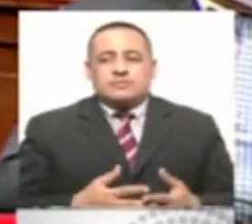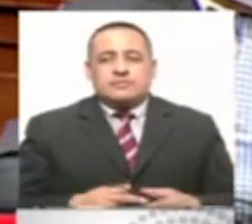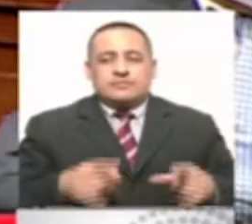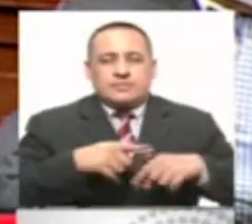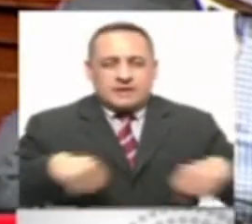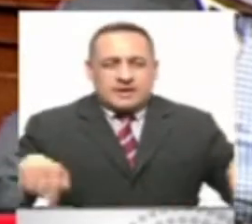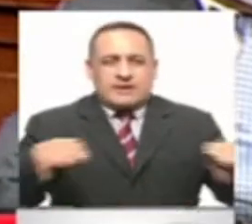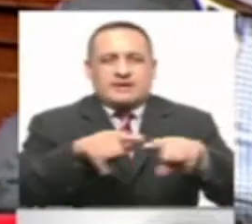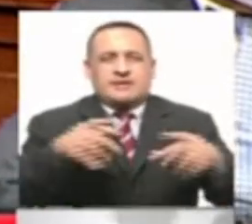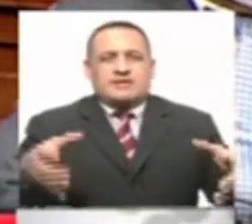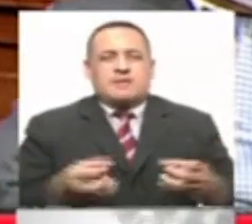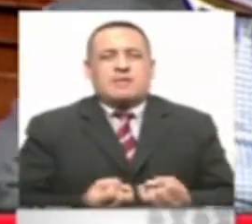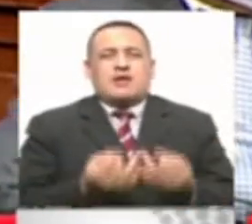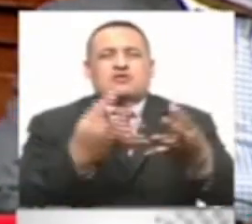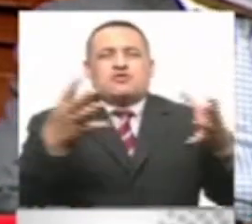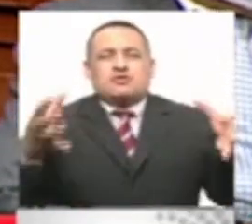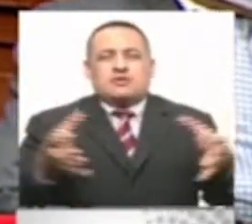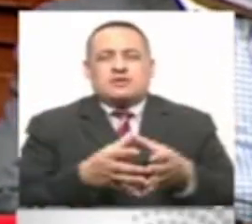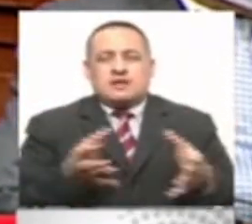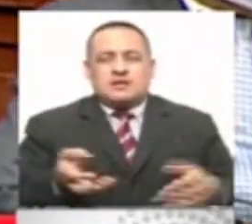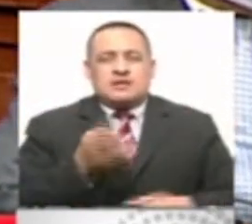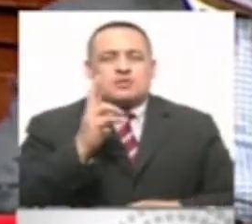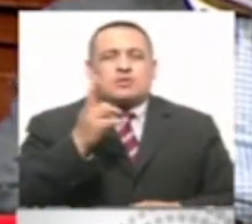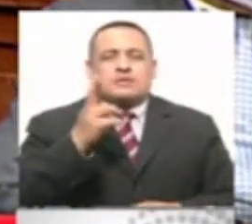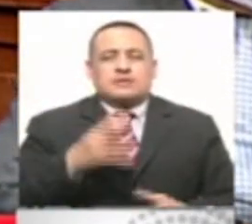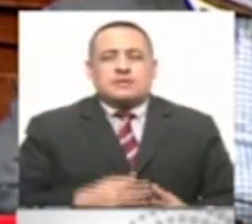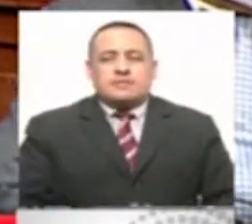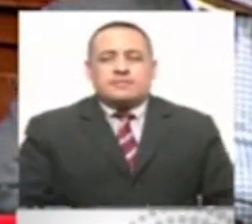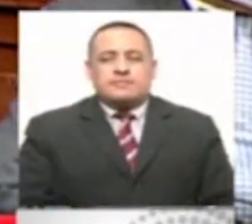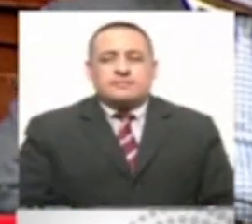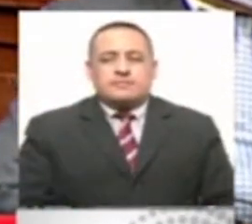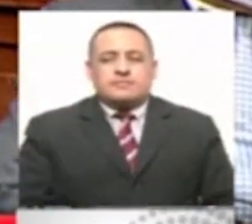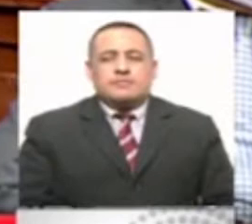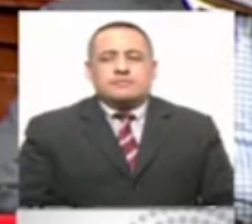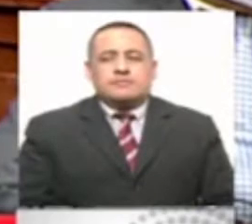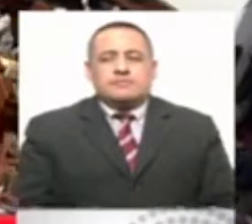esa gobernanza, esa delincuencia.